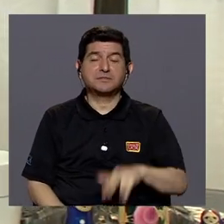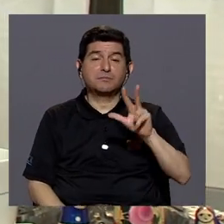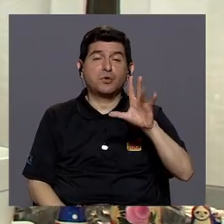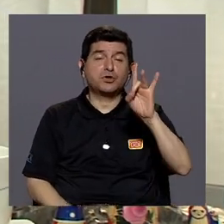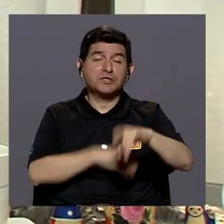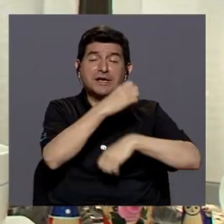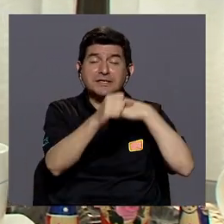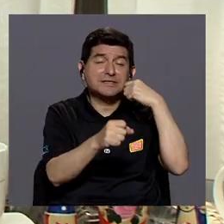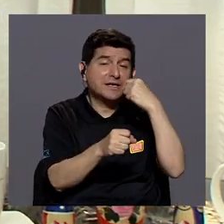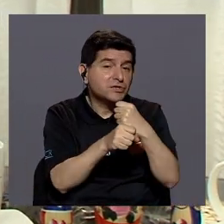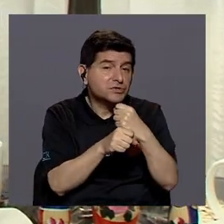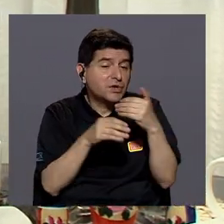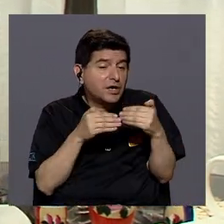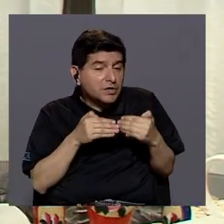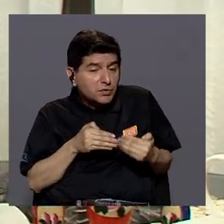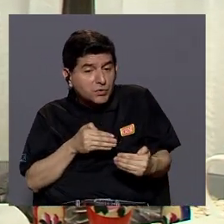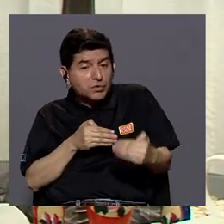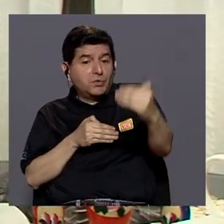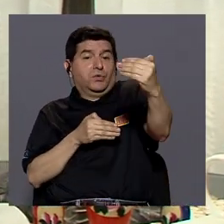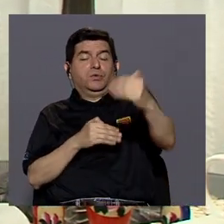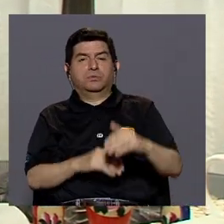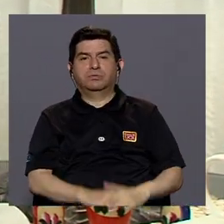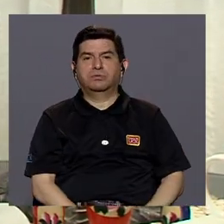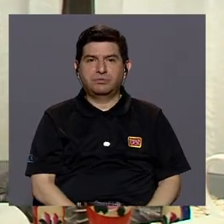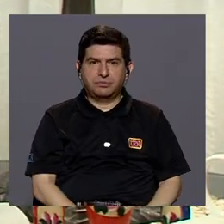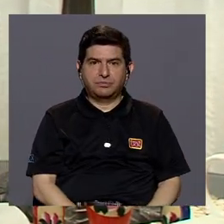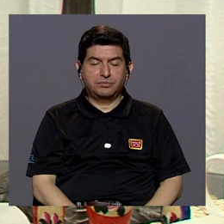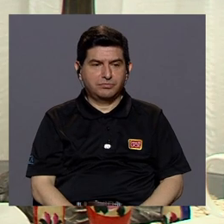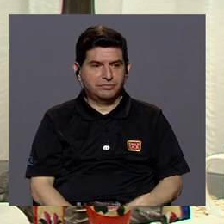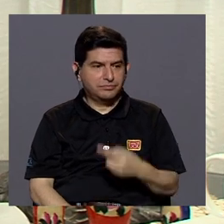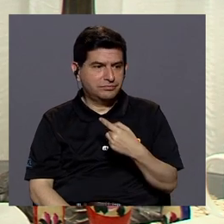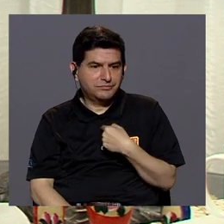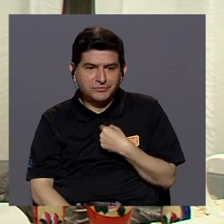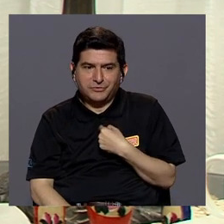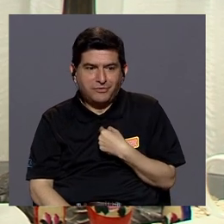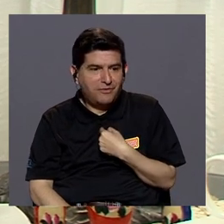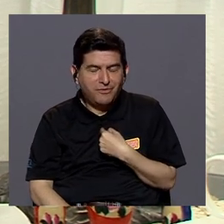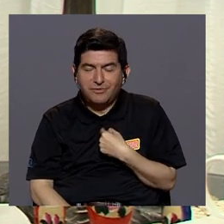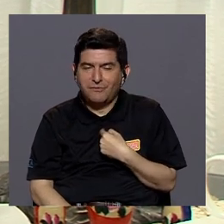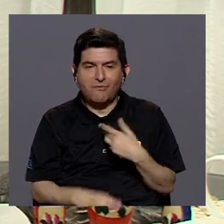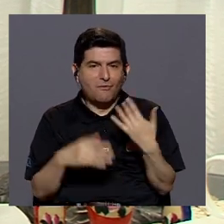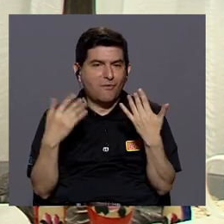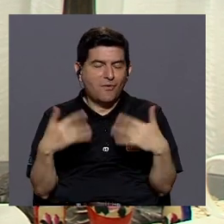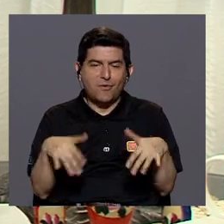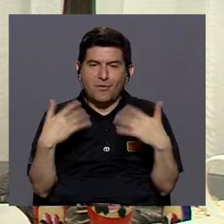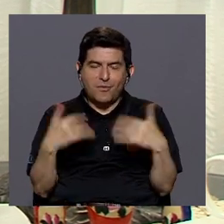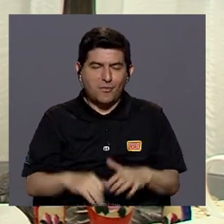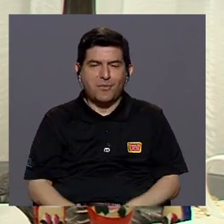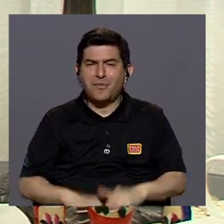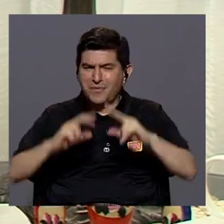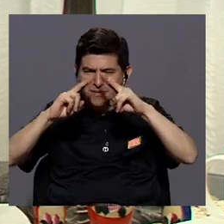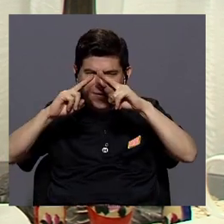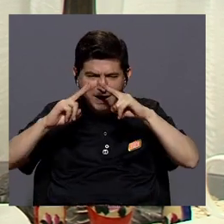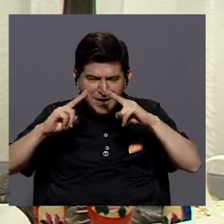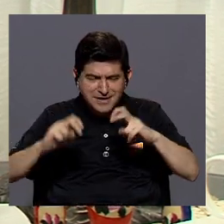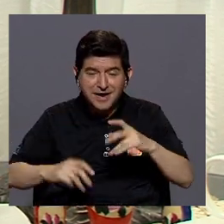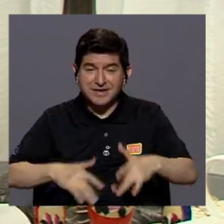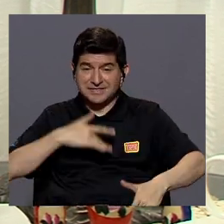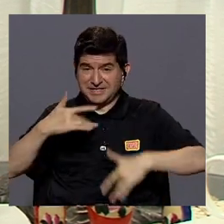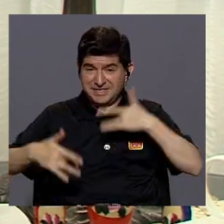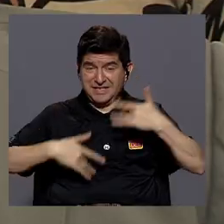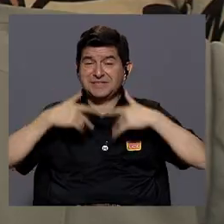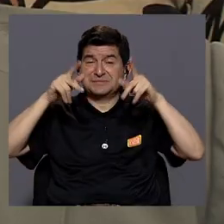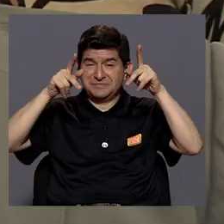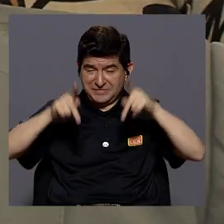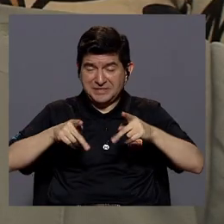años, me pongo a pensar que he hecho, pues he tocado la sensibilidad de mucha gente,